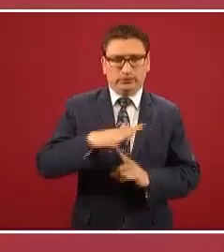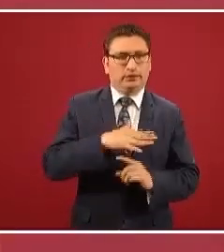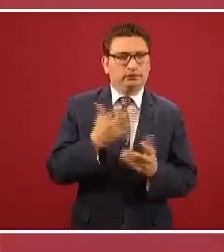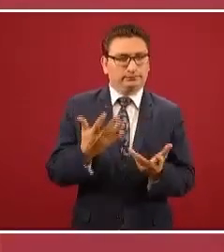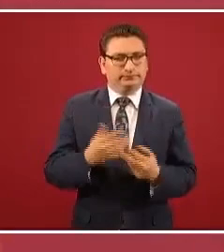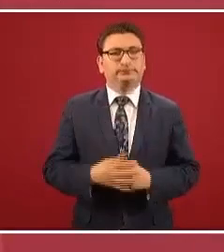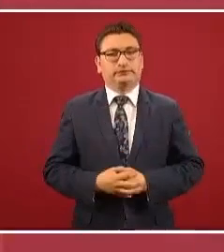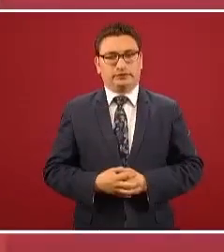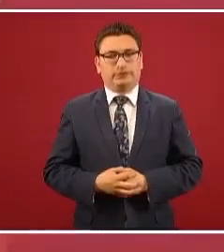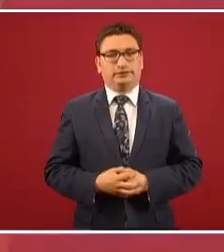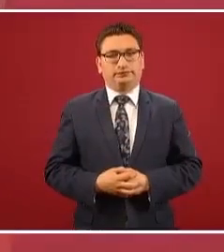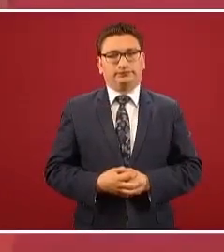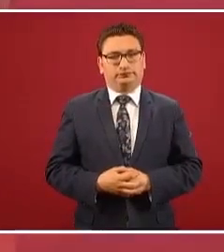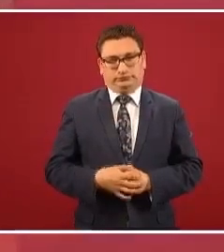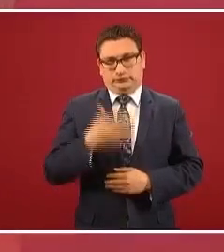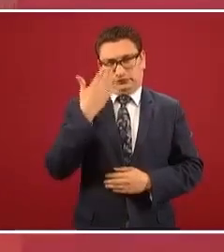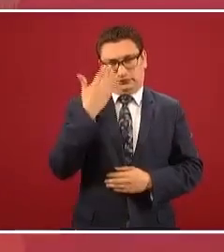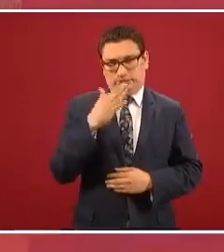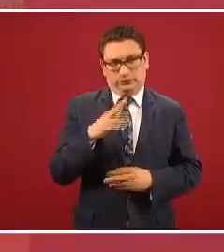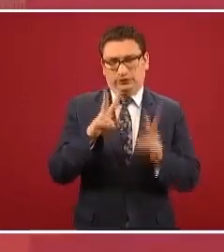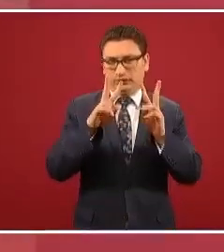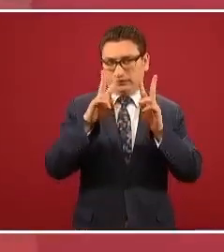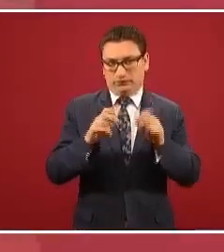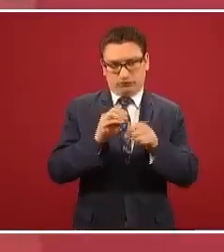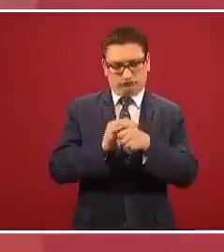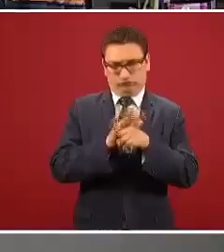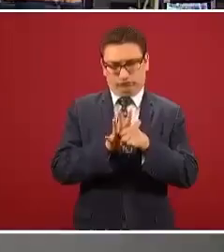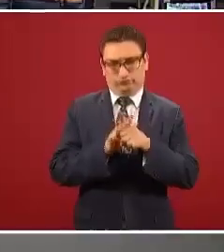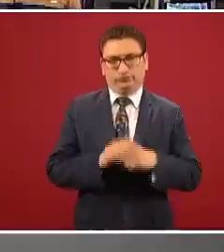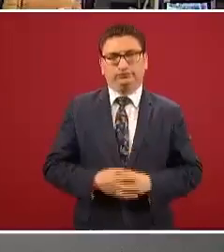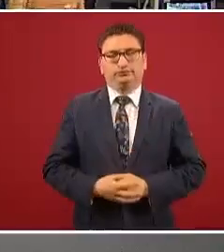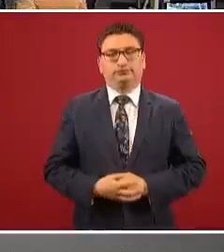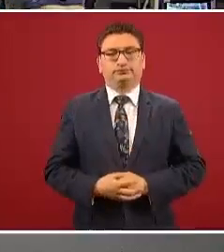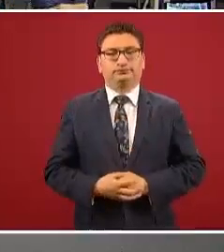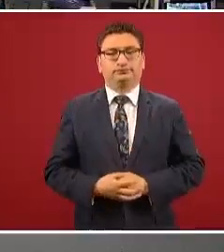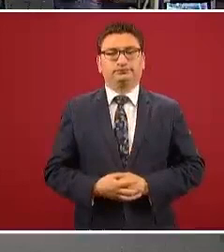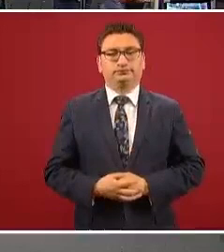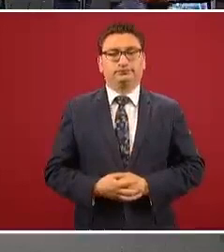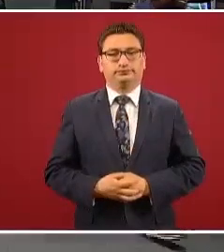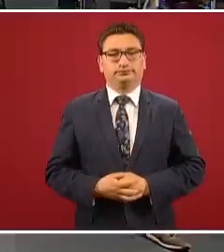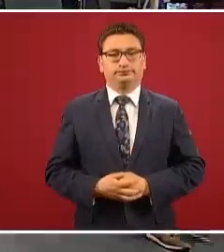que prevalece en cuanto a lo del coronavirus.